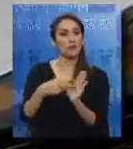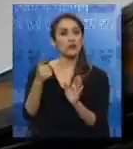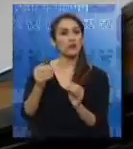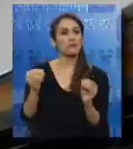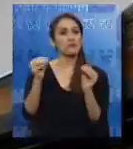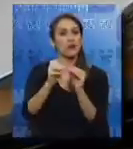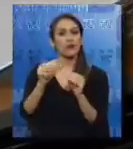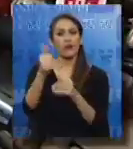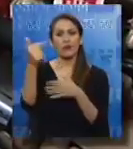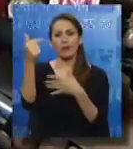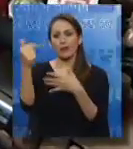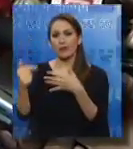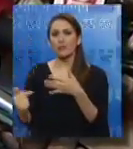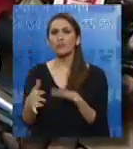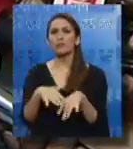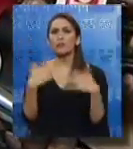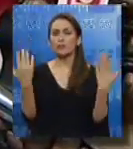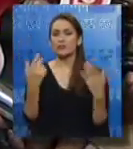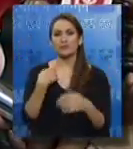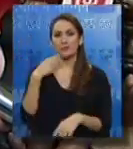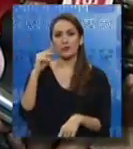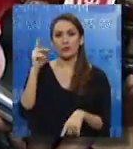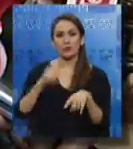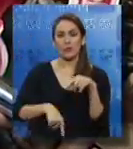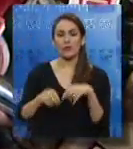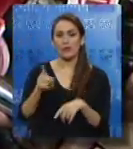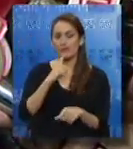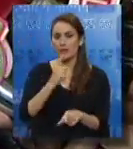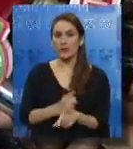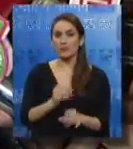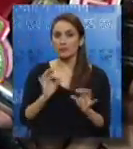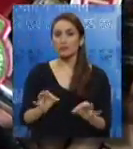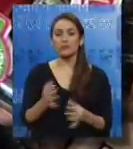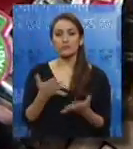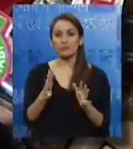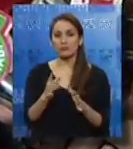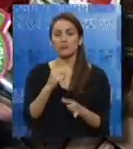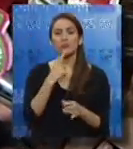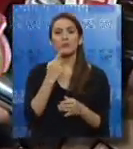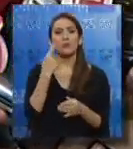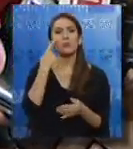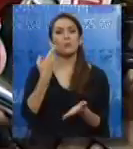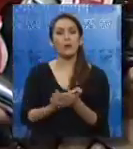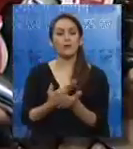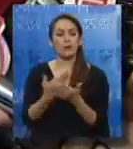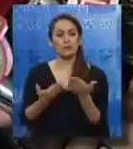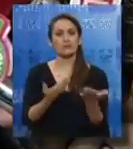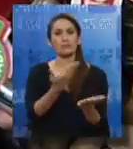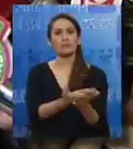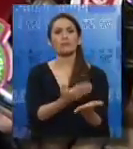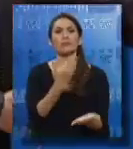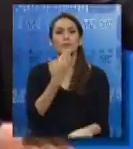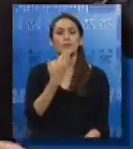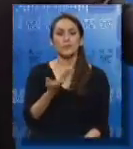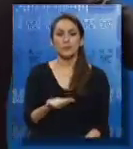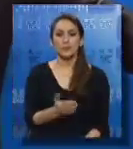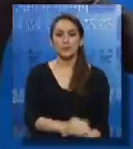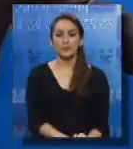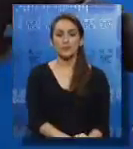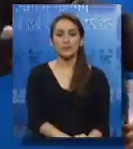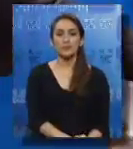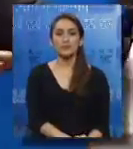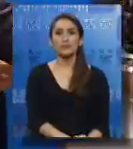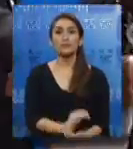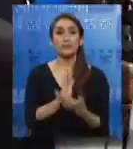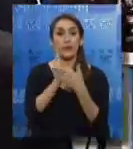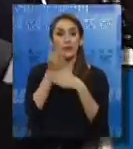llevado a otras instancias. No podemos dejar una afirmación sin absoluto sustento lanzada al aire por González.